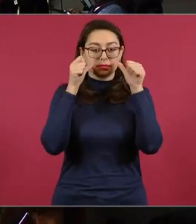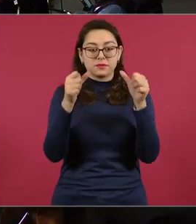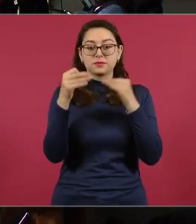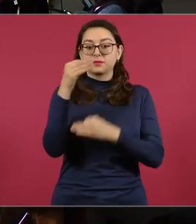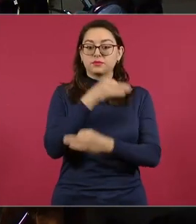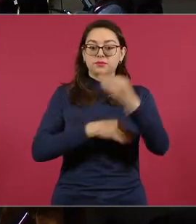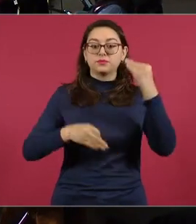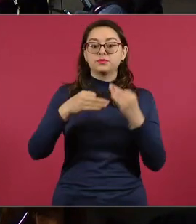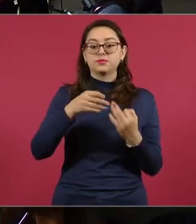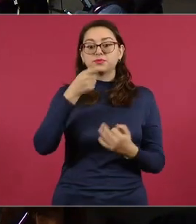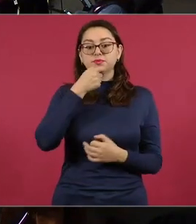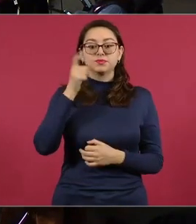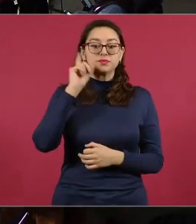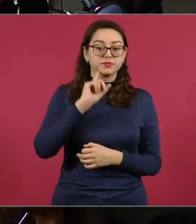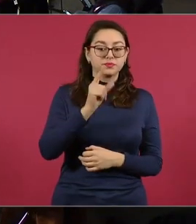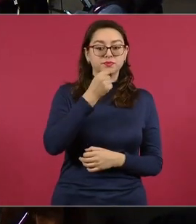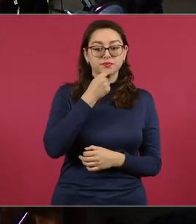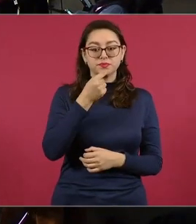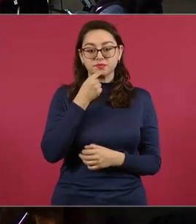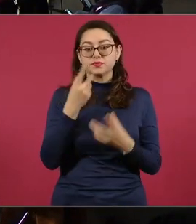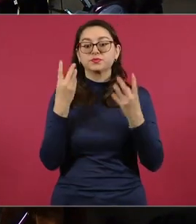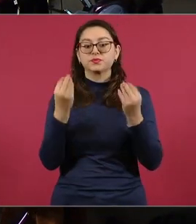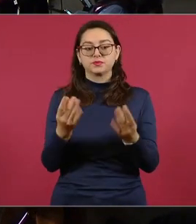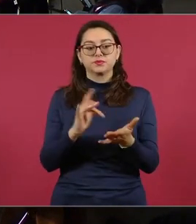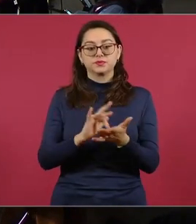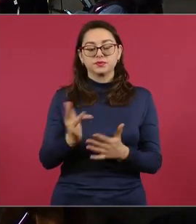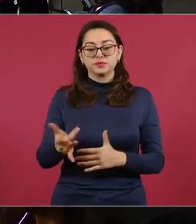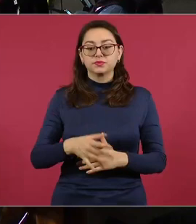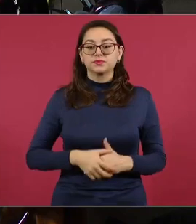están estudiando en estas escuelas. Muchas gracias.